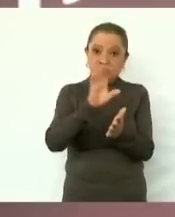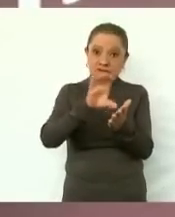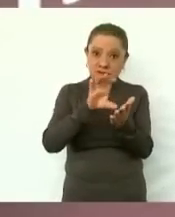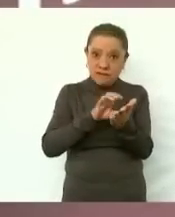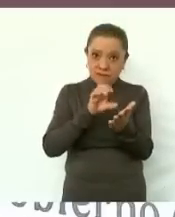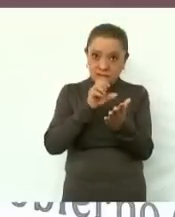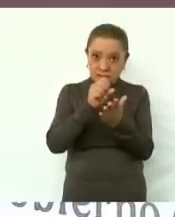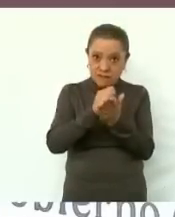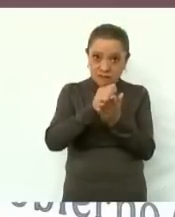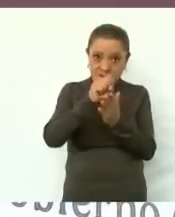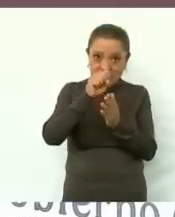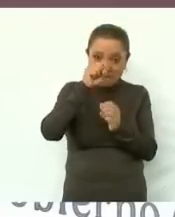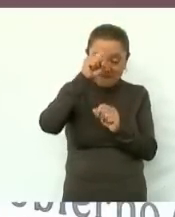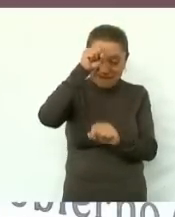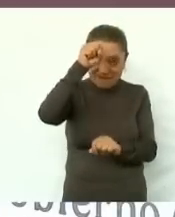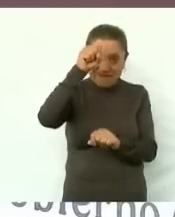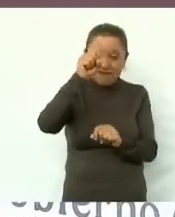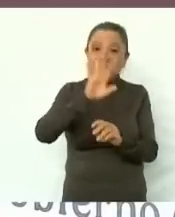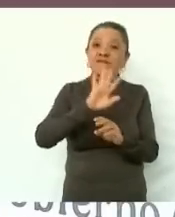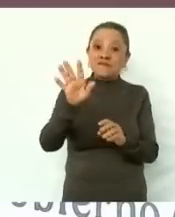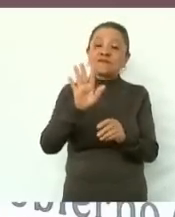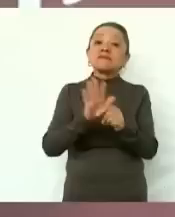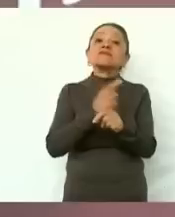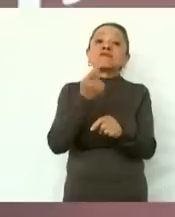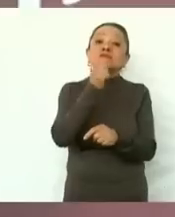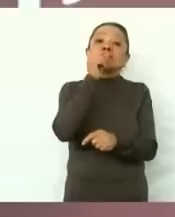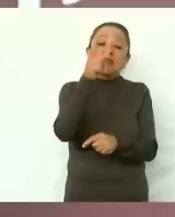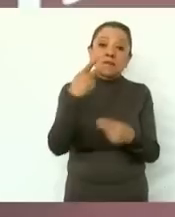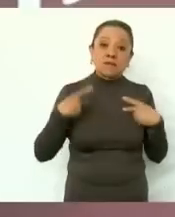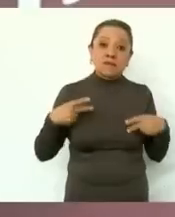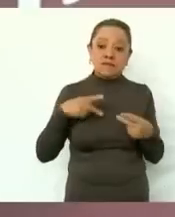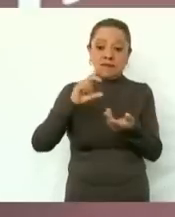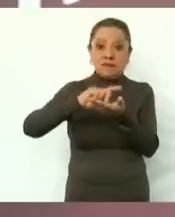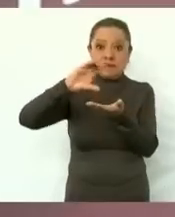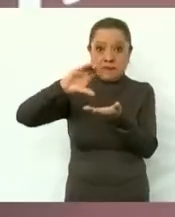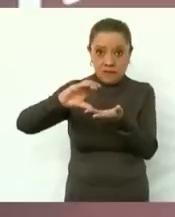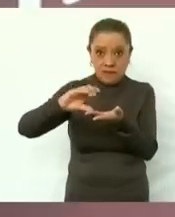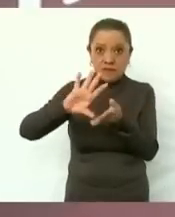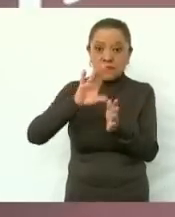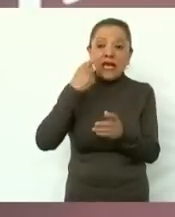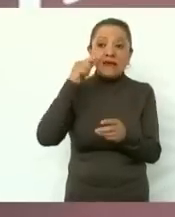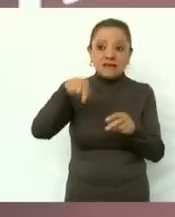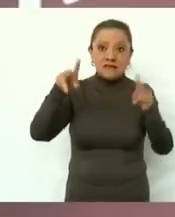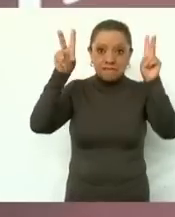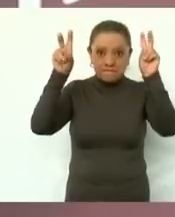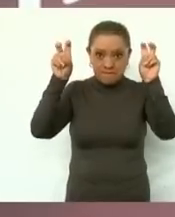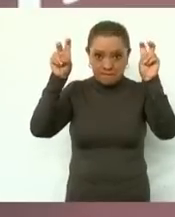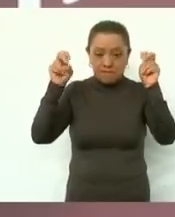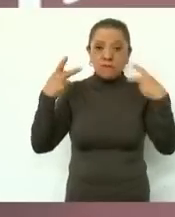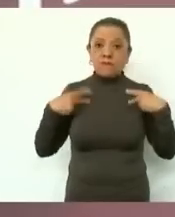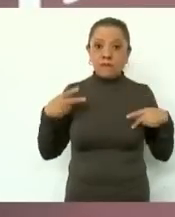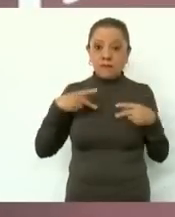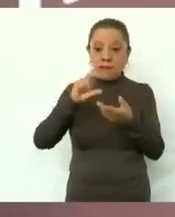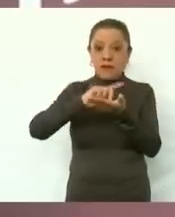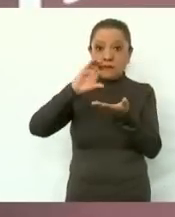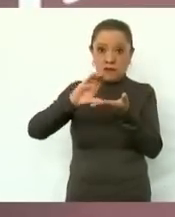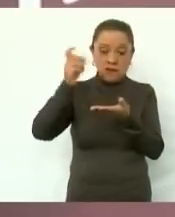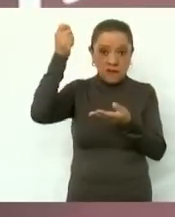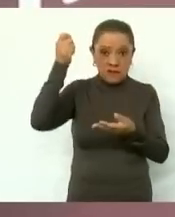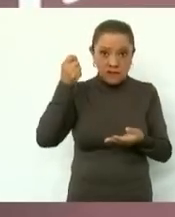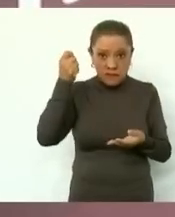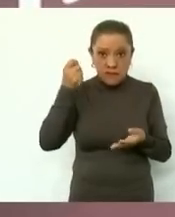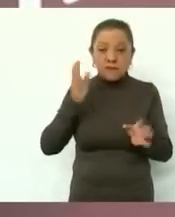un paréntesis, porque la pensión a personas con discapacidad, el gobierno